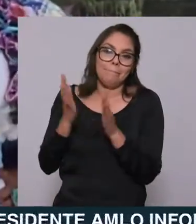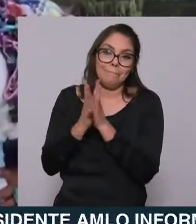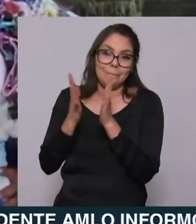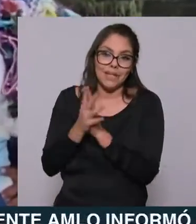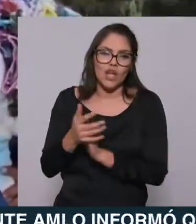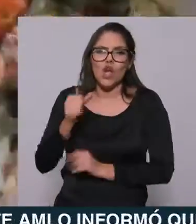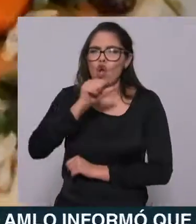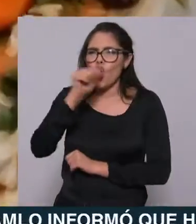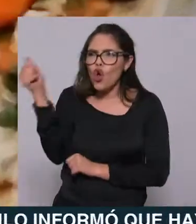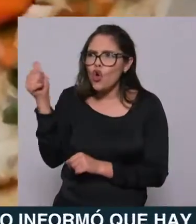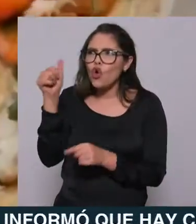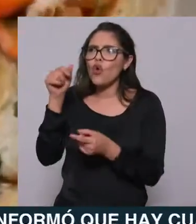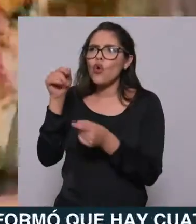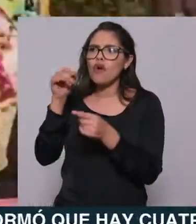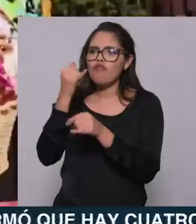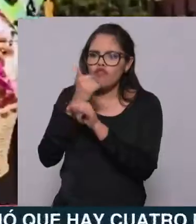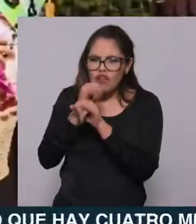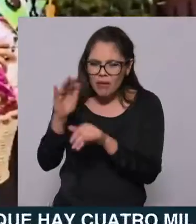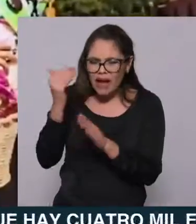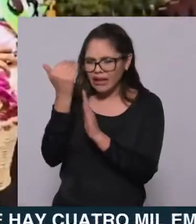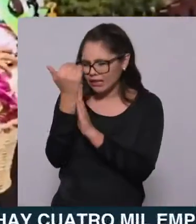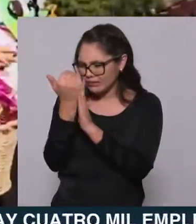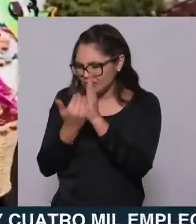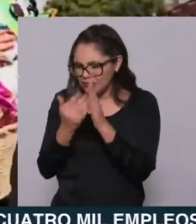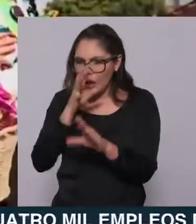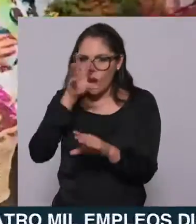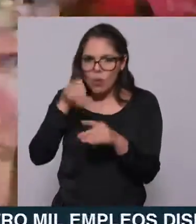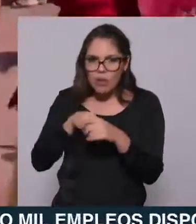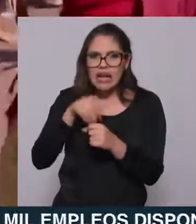detalles de dónde se tienen que inscribir, qué es lo que necesitan,